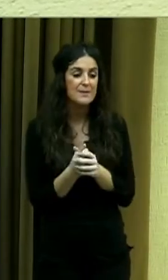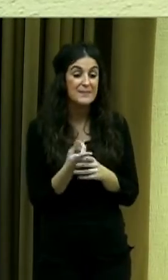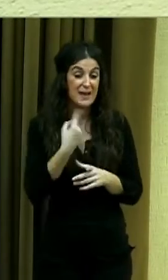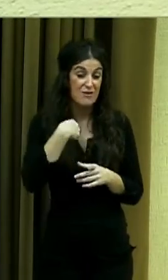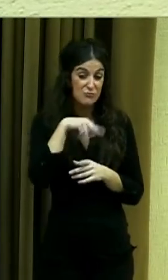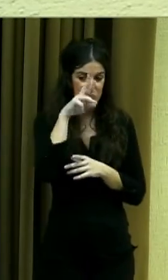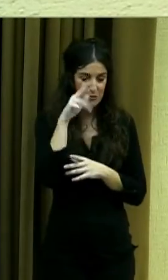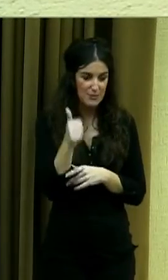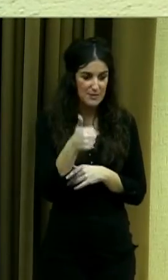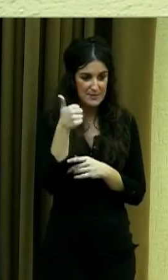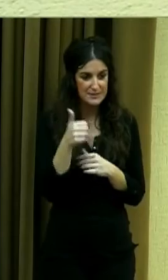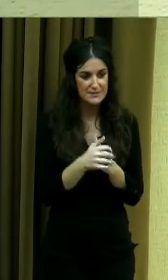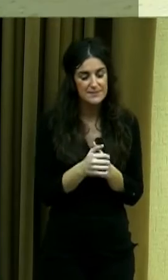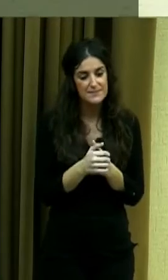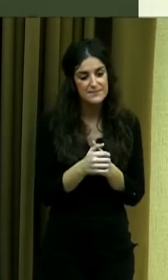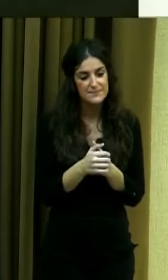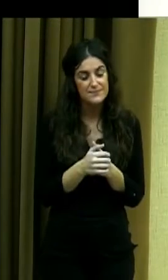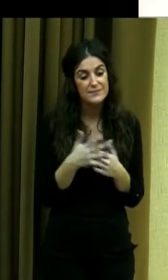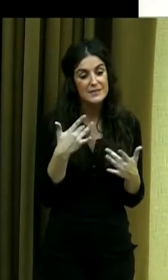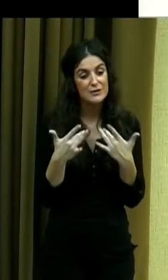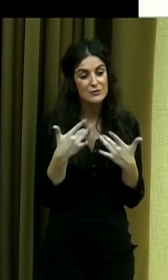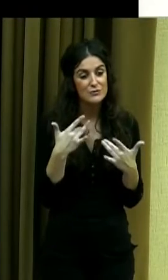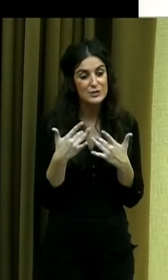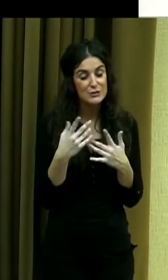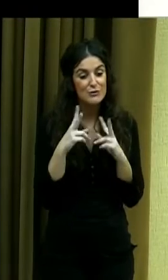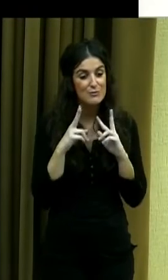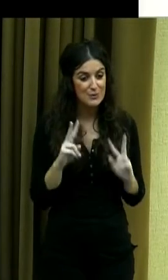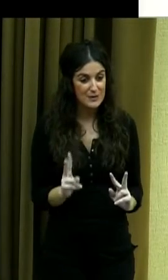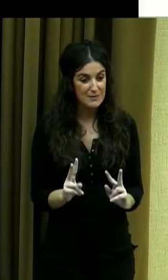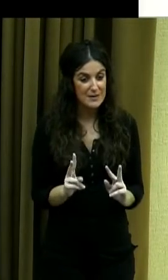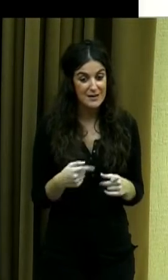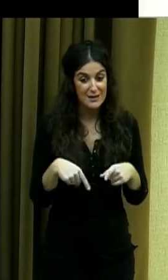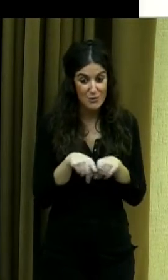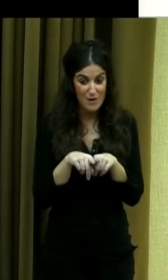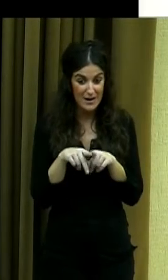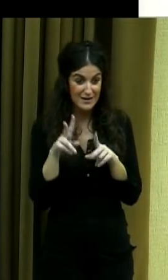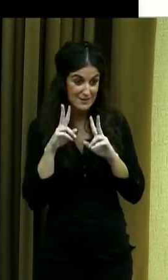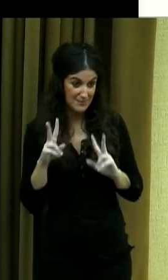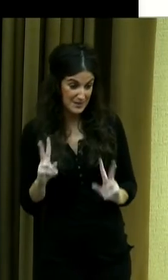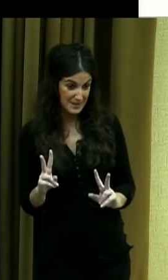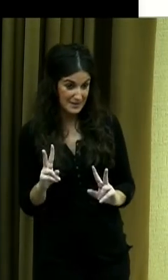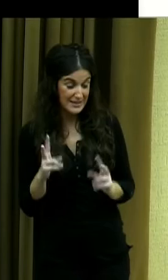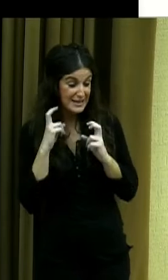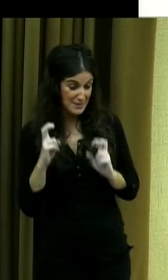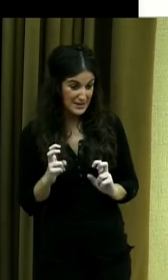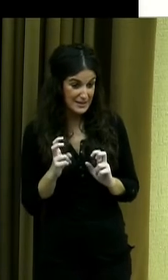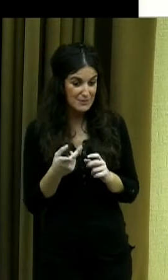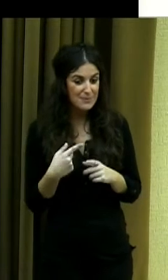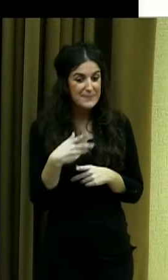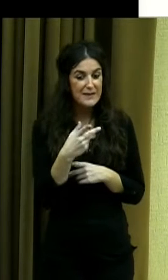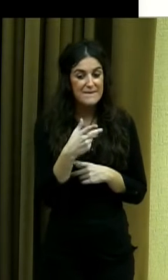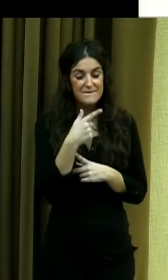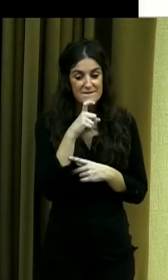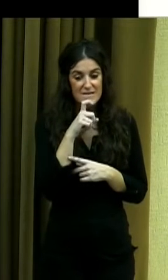preocupaba. Los signos de hipoactividad, pues al contrario que el niño hiperactivo, el niño hipoactivo va a ser más difícil de reconocer